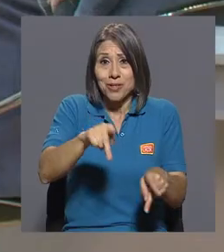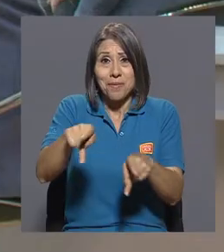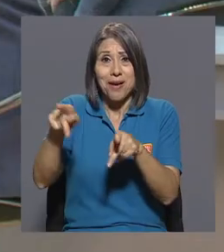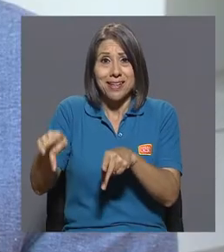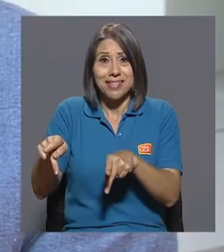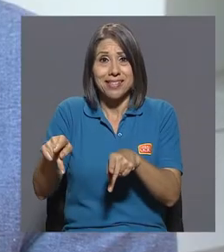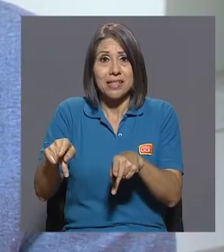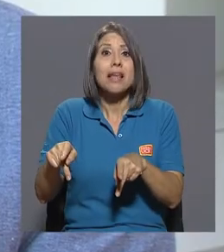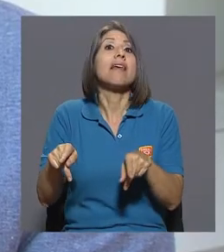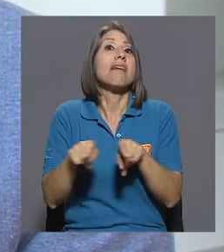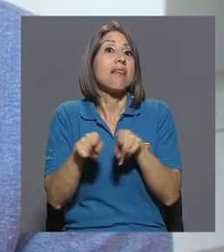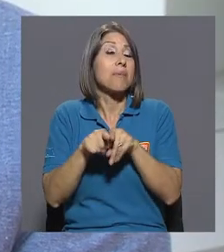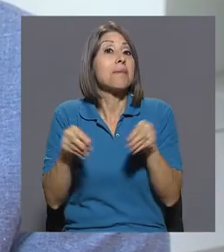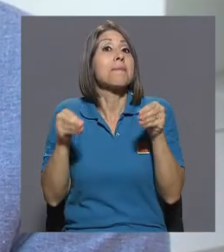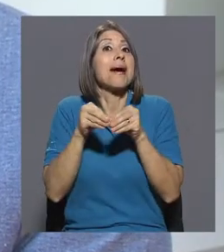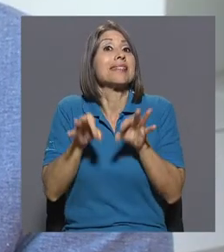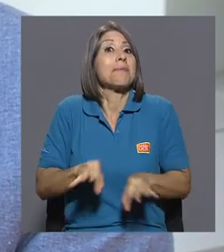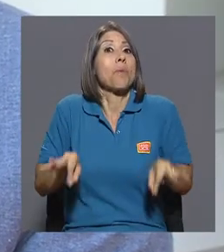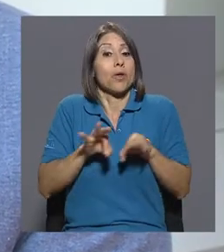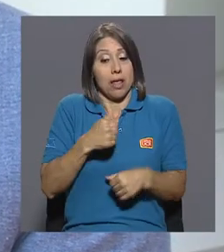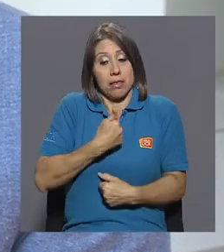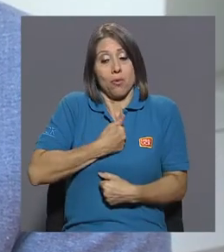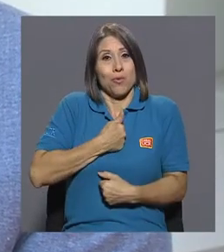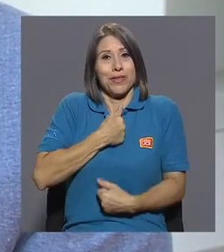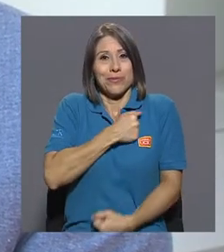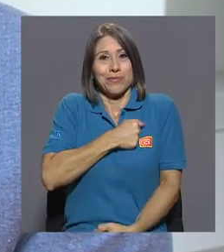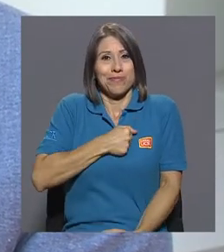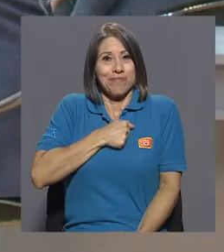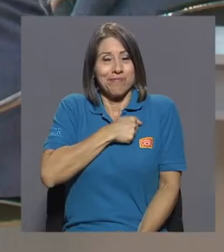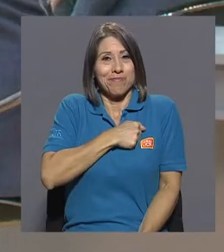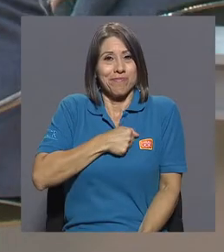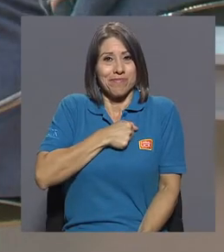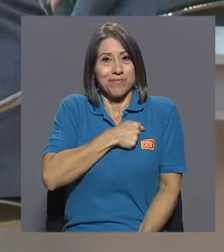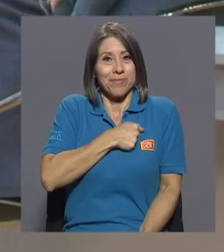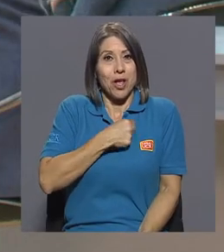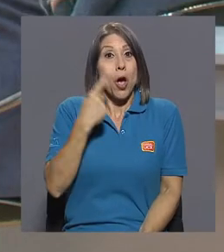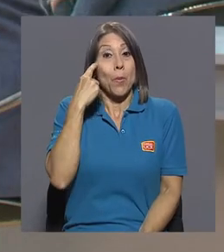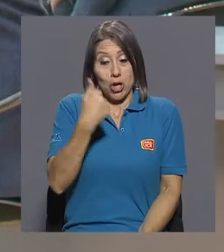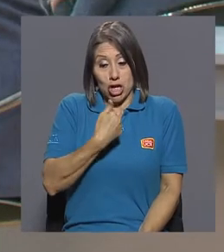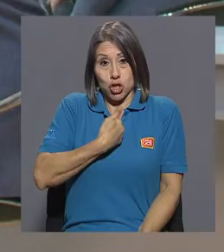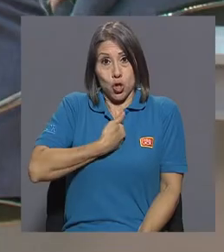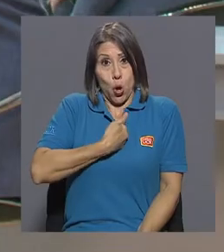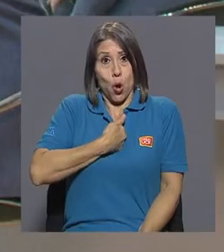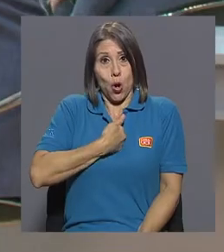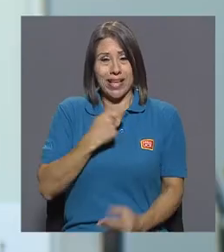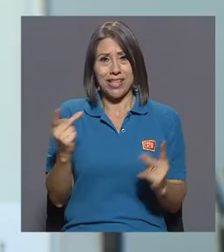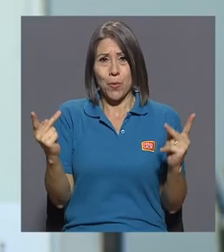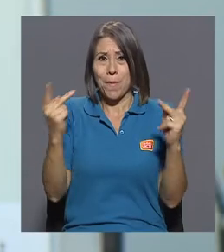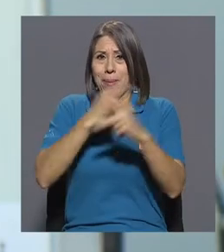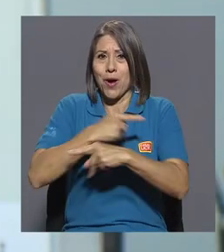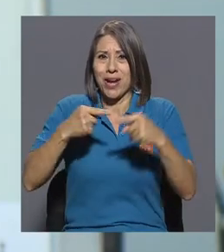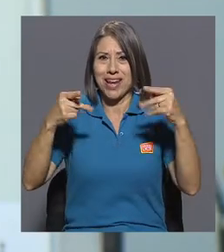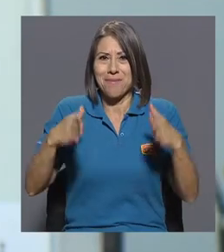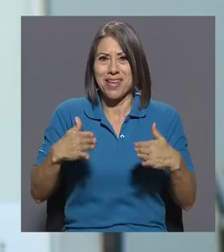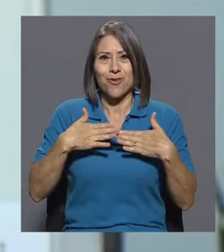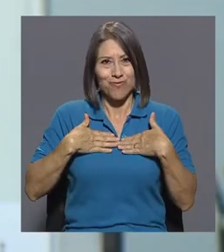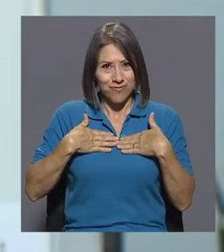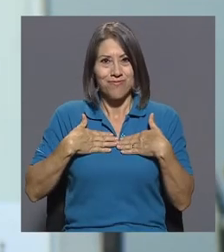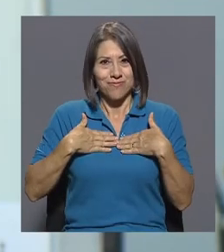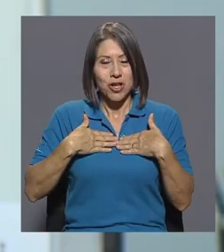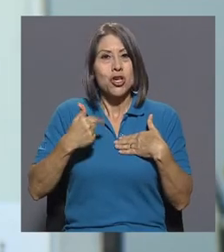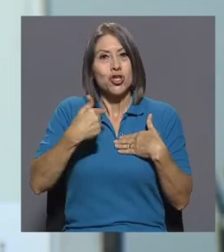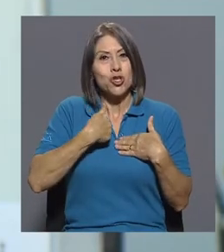uno mismo. Porque creo que yo he sido mi peor enemigo. Yo he sido mi juez